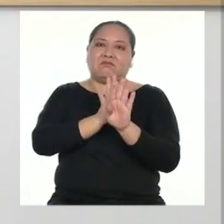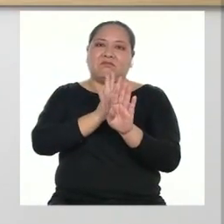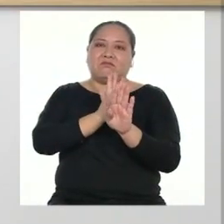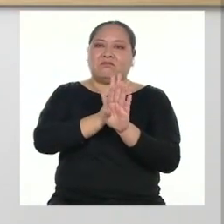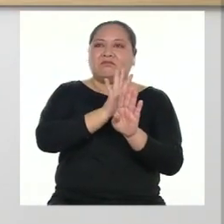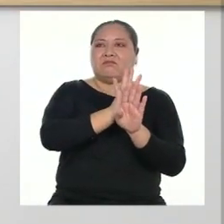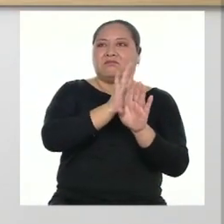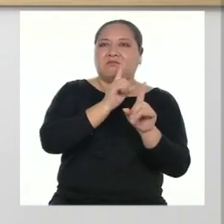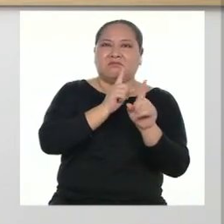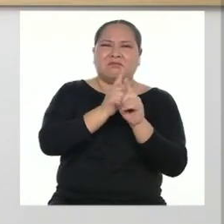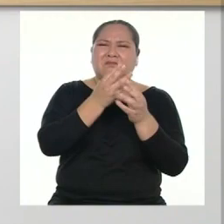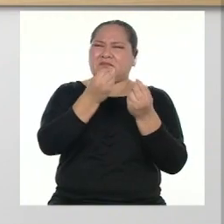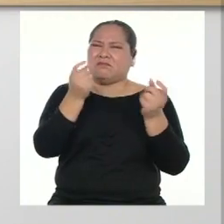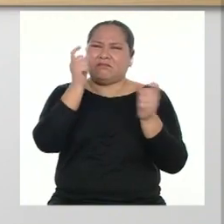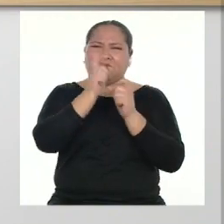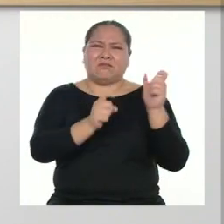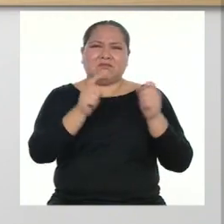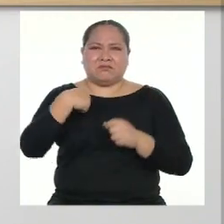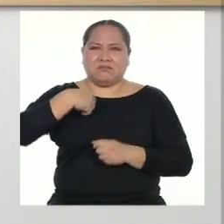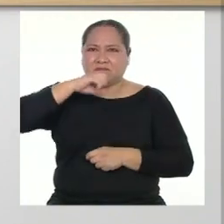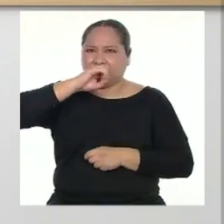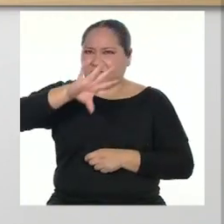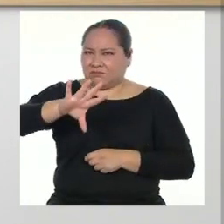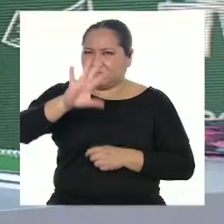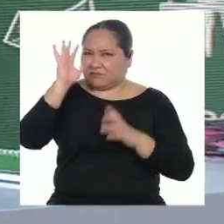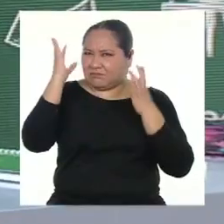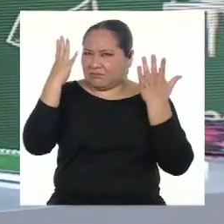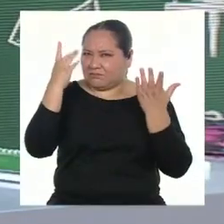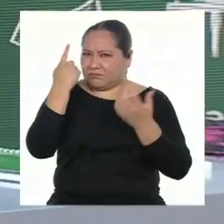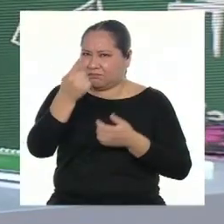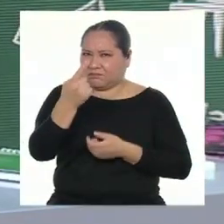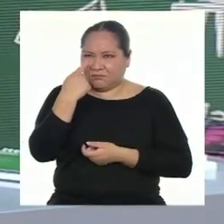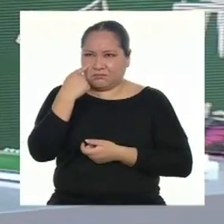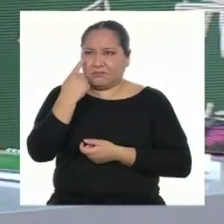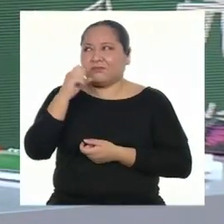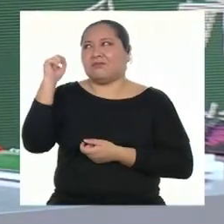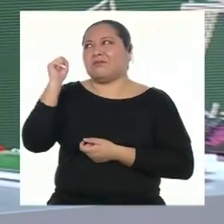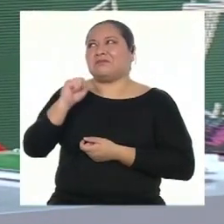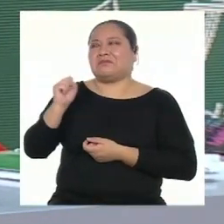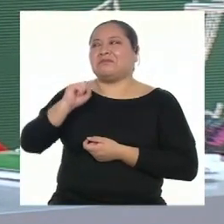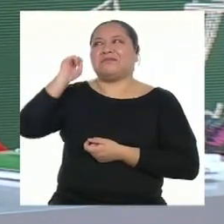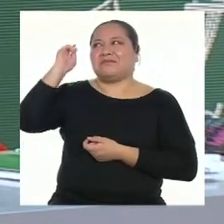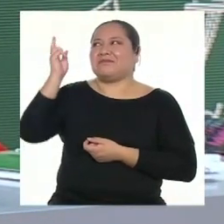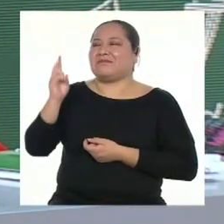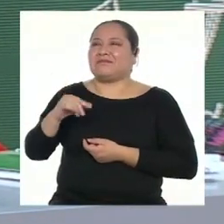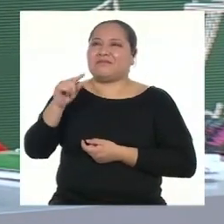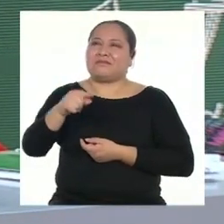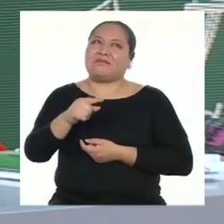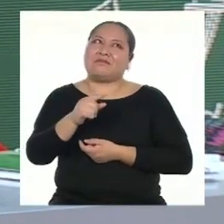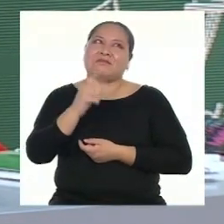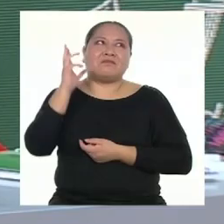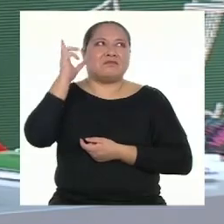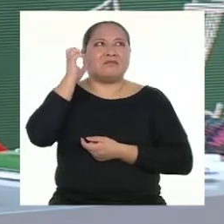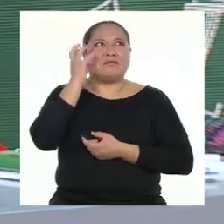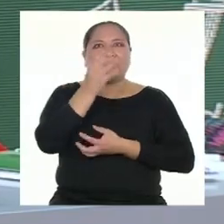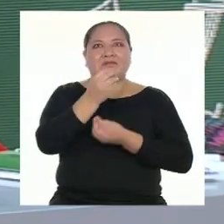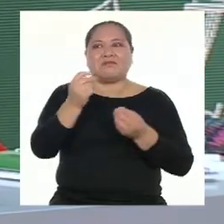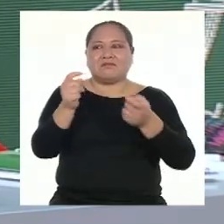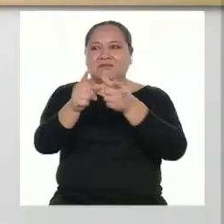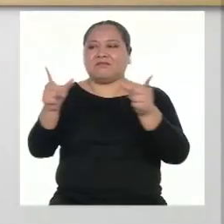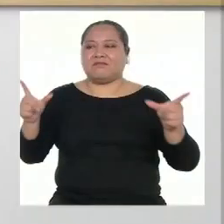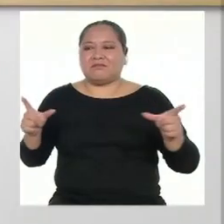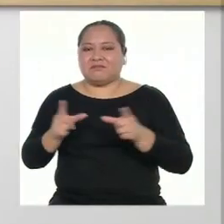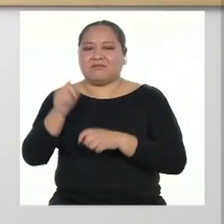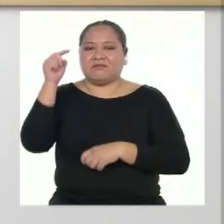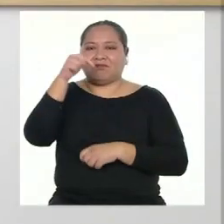usualmente. ¿Todo esto que estoy diciendo te suena familiar? La verdad es que sí, profesora. Suena como un montón de ciudades del